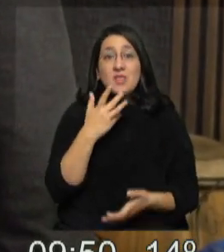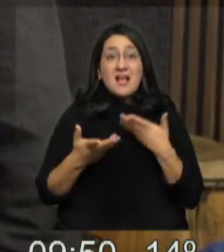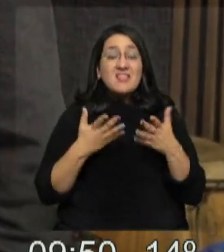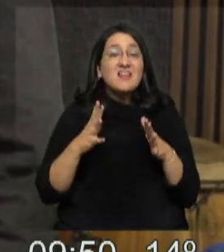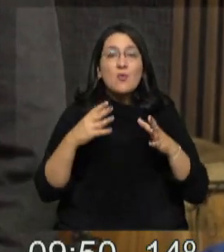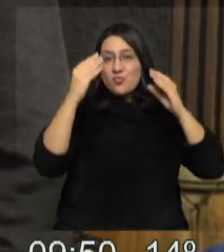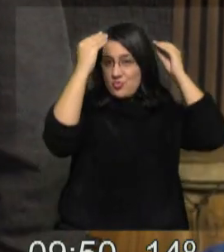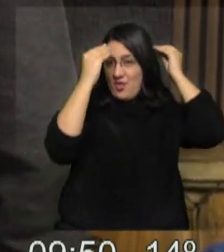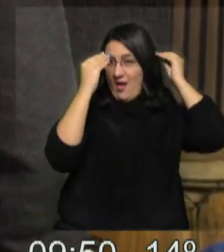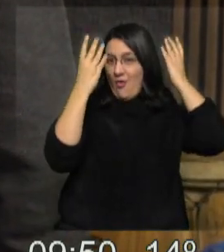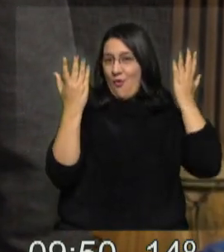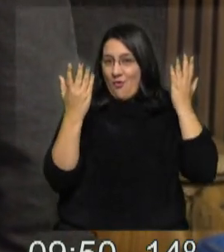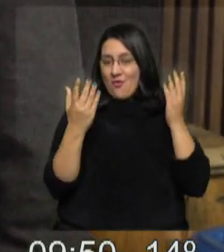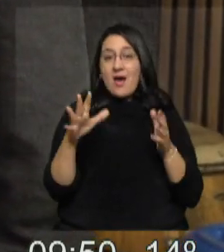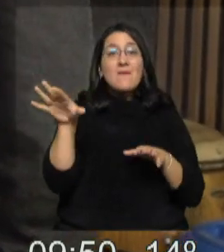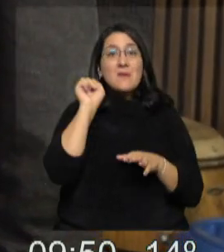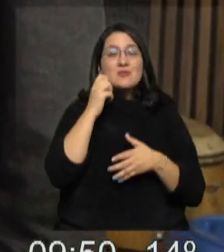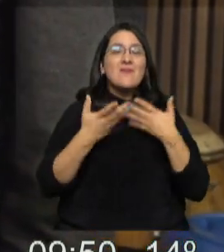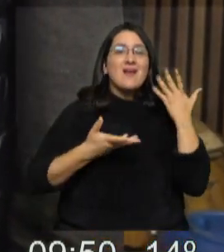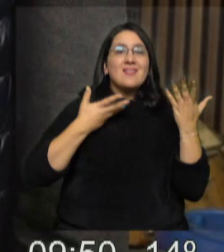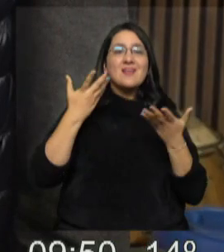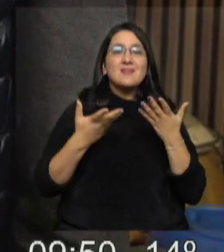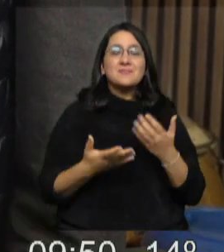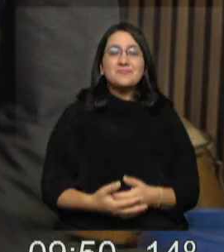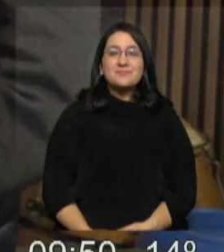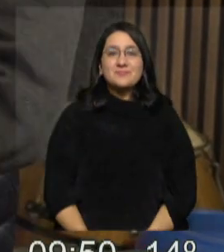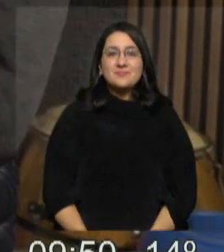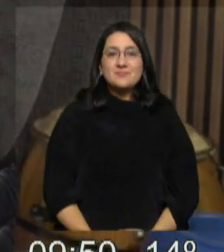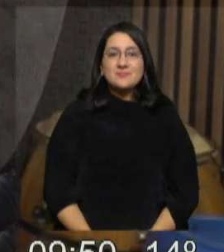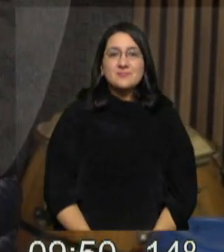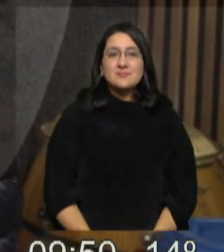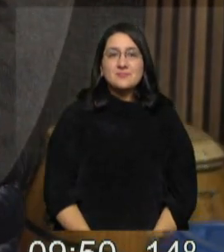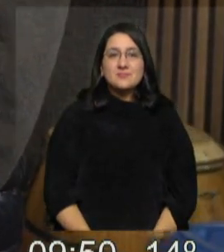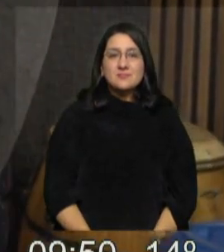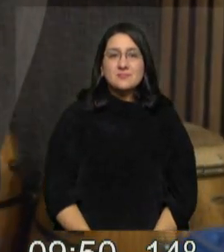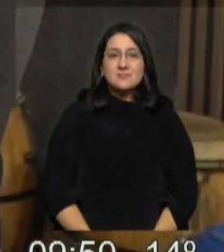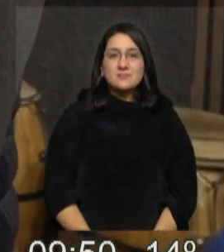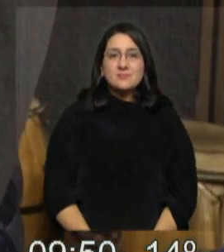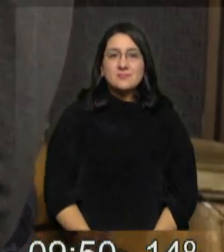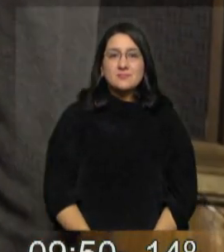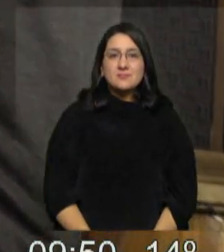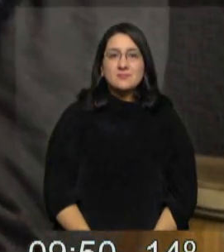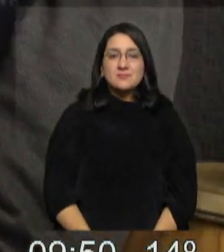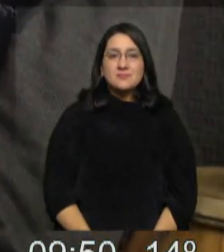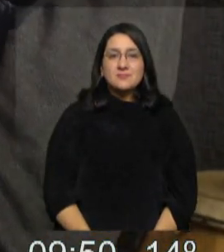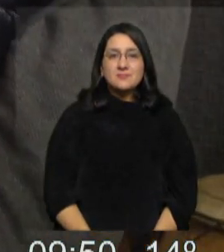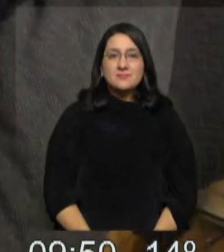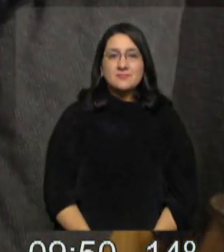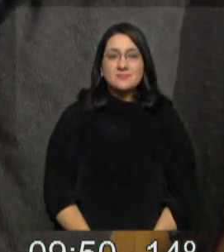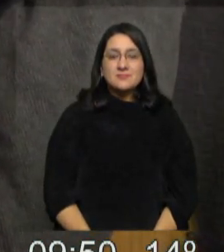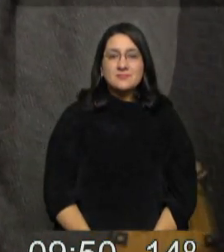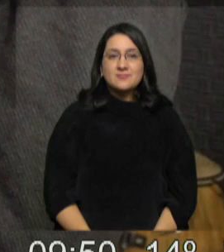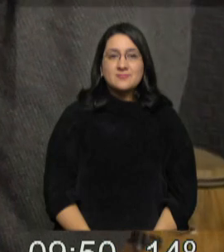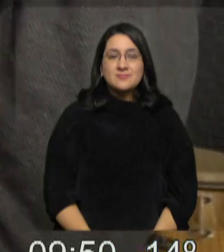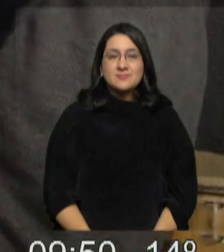un tanguito. Bueno, a ver, Tito, lo escuchamos. A ver. Sollozaron los violines, los fuelles se